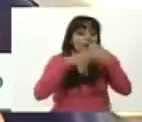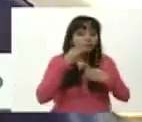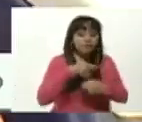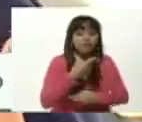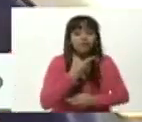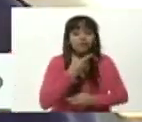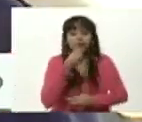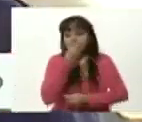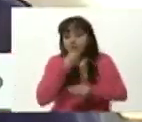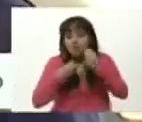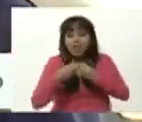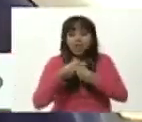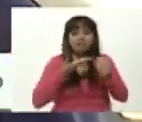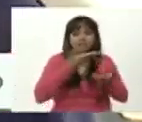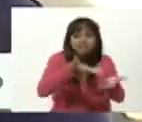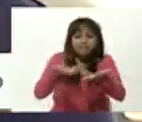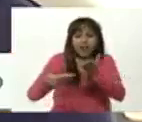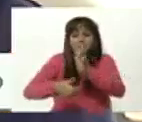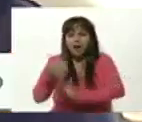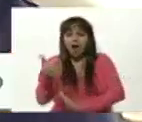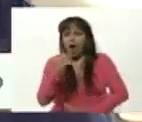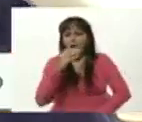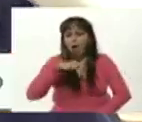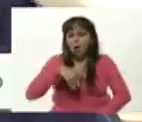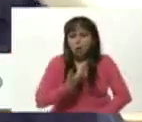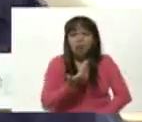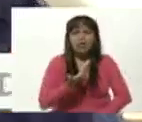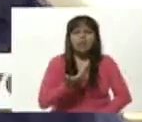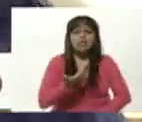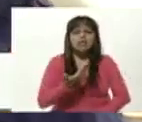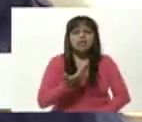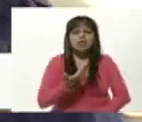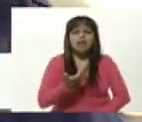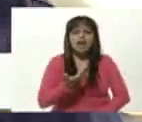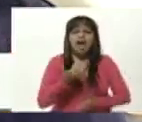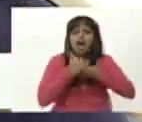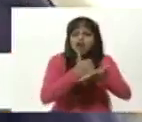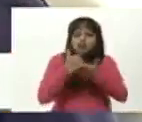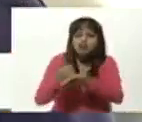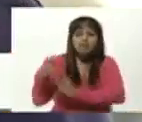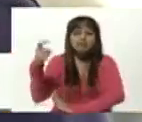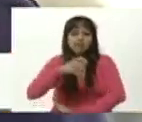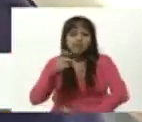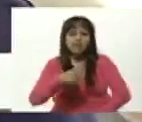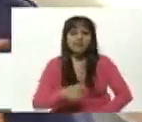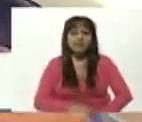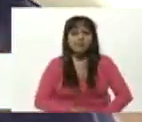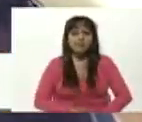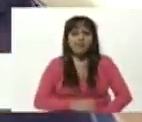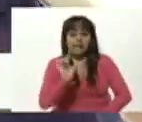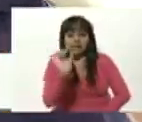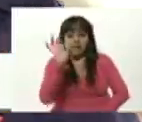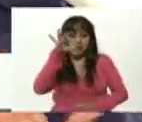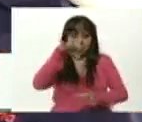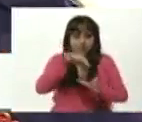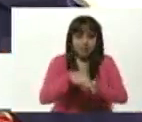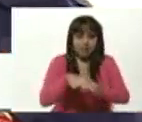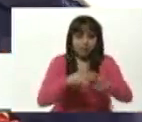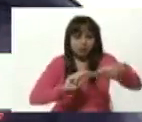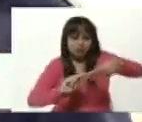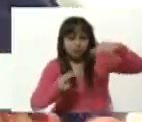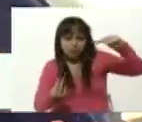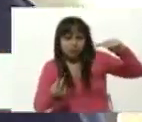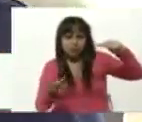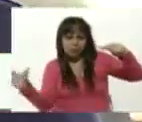tanto puede ser suplir las necesidades del agricultor. La semilla híbrida y las variedades pueden